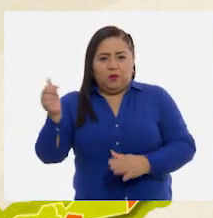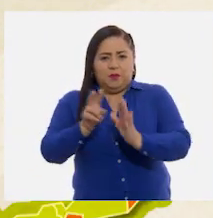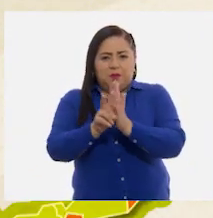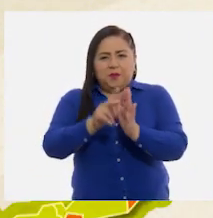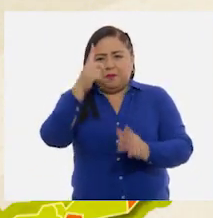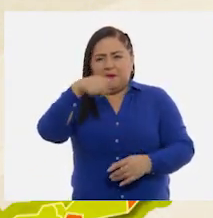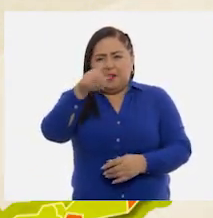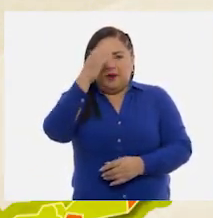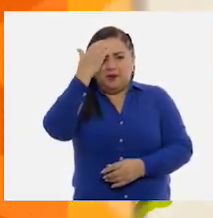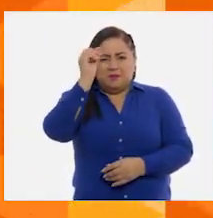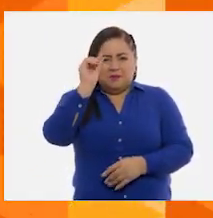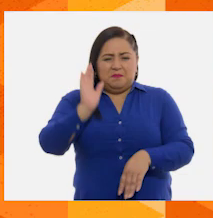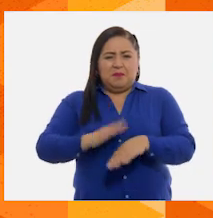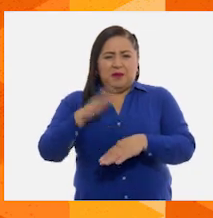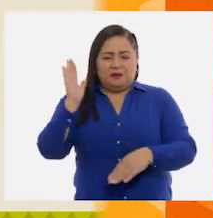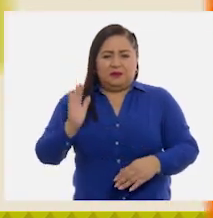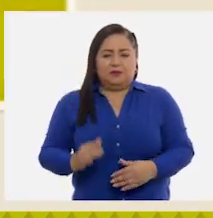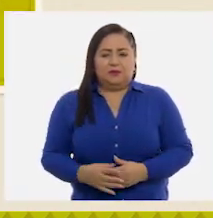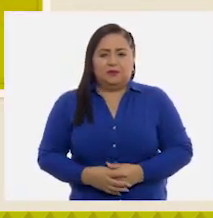conocer un poco más.